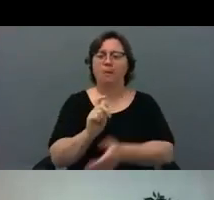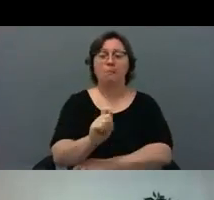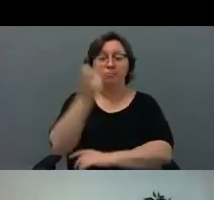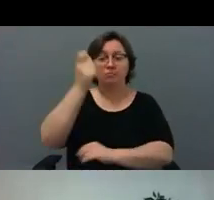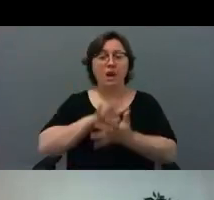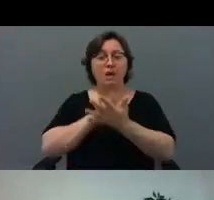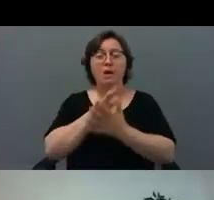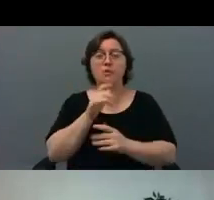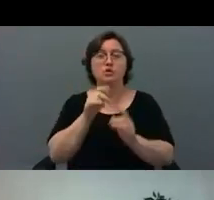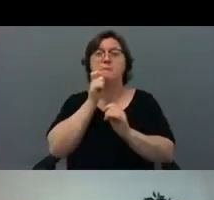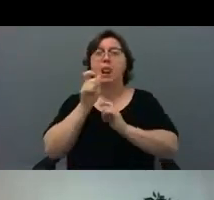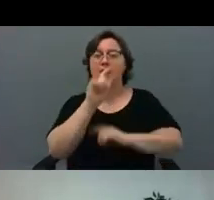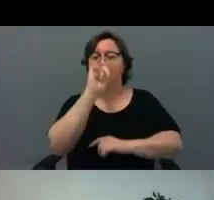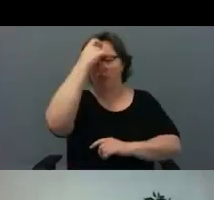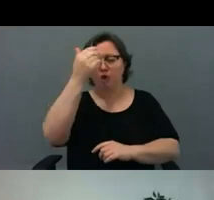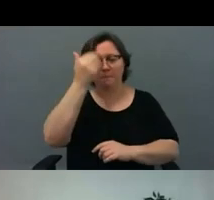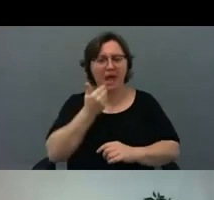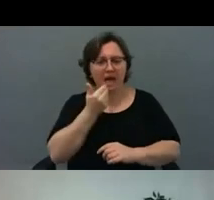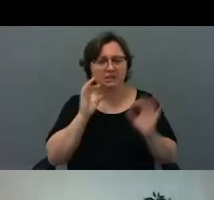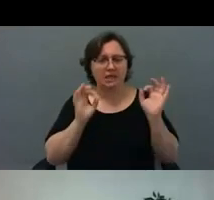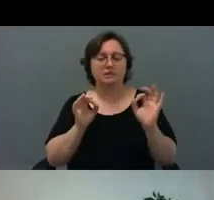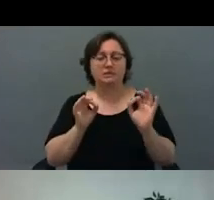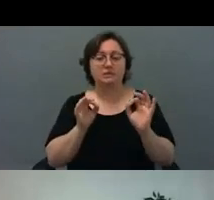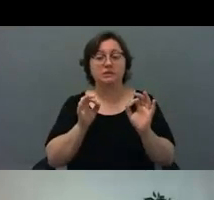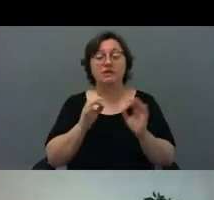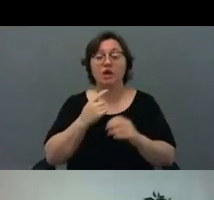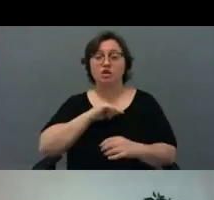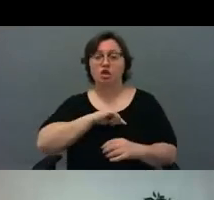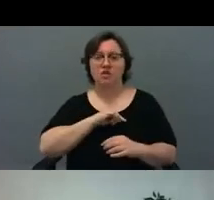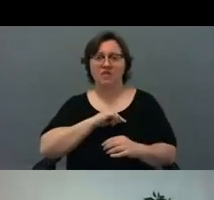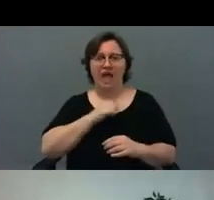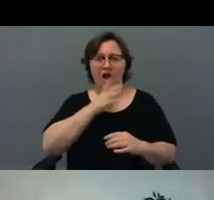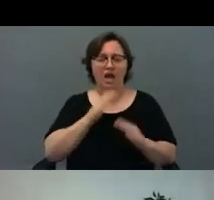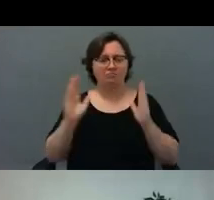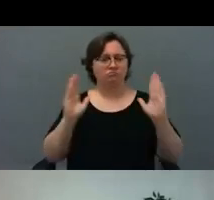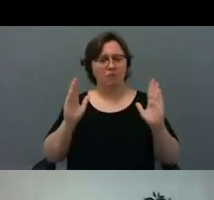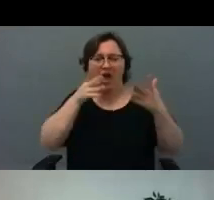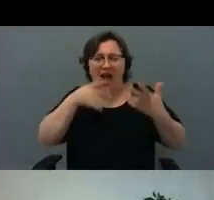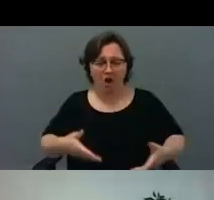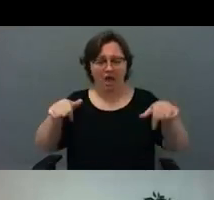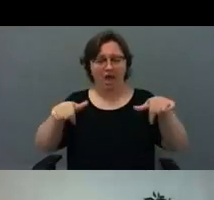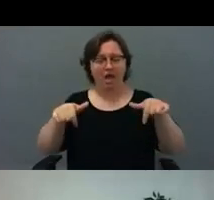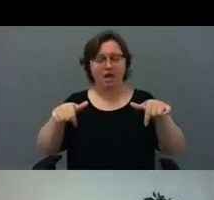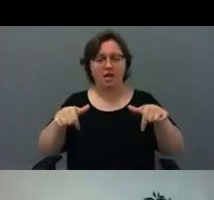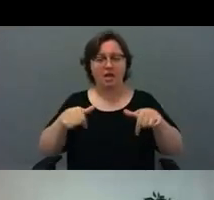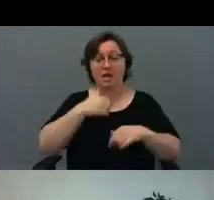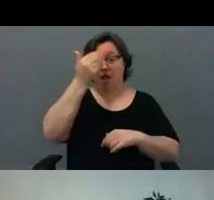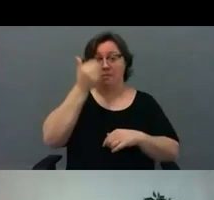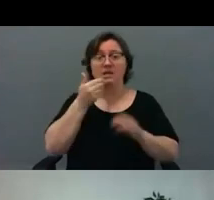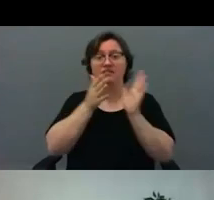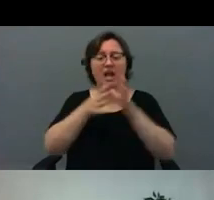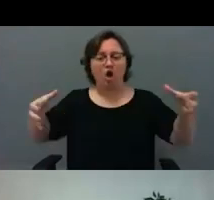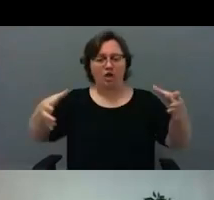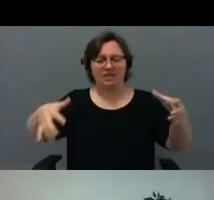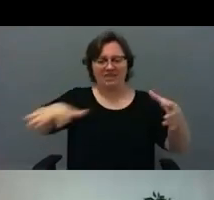de parálisis cerebral, yo creo que estamos en un momento que tenemos que ser conscientes todos de que la parálisis cerebral es nuestro colectivo,